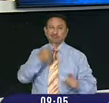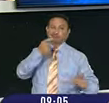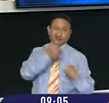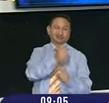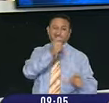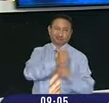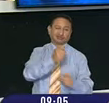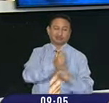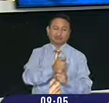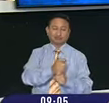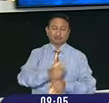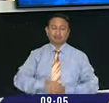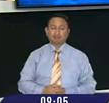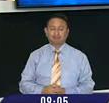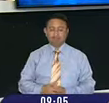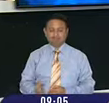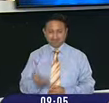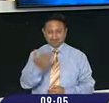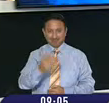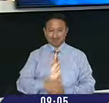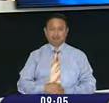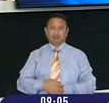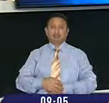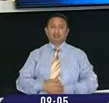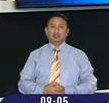por sus contrincantes. Vean lo que sucedió.